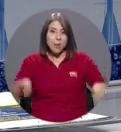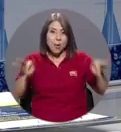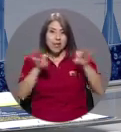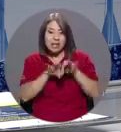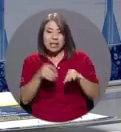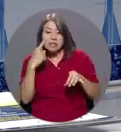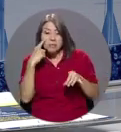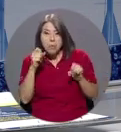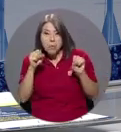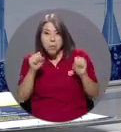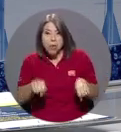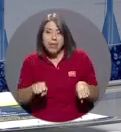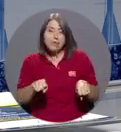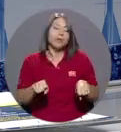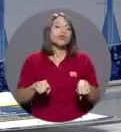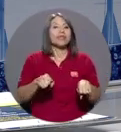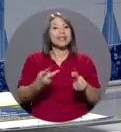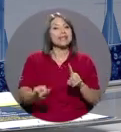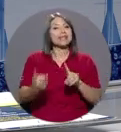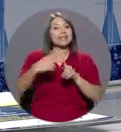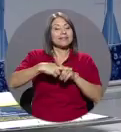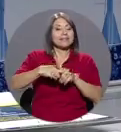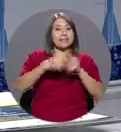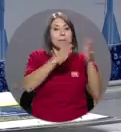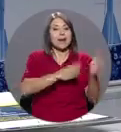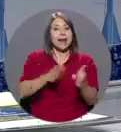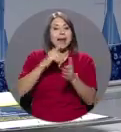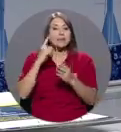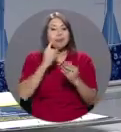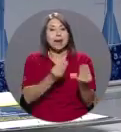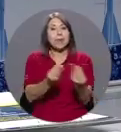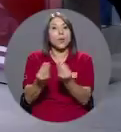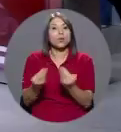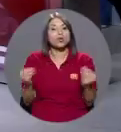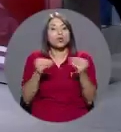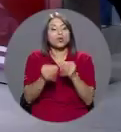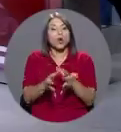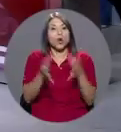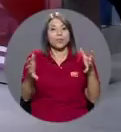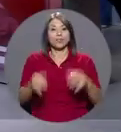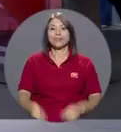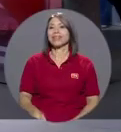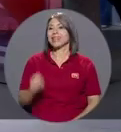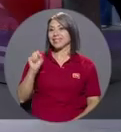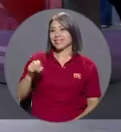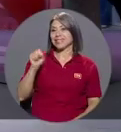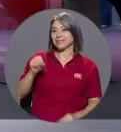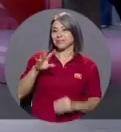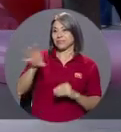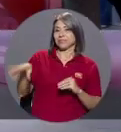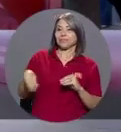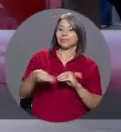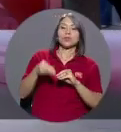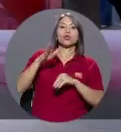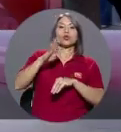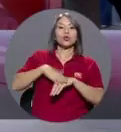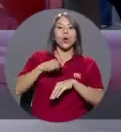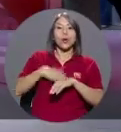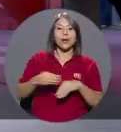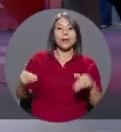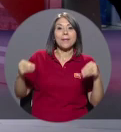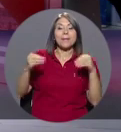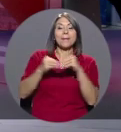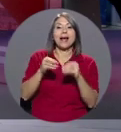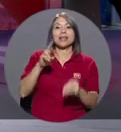importantes y podemos implementar algunos planes de producción. Sí, quería agregar al tema que habló Silvia ahora de